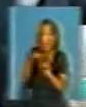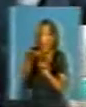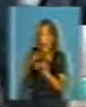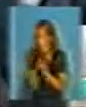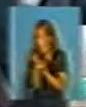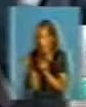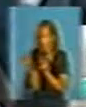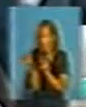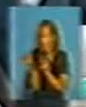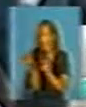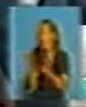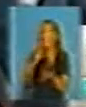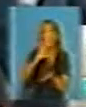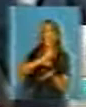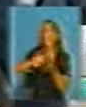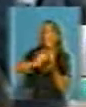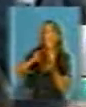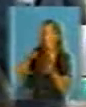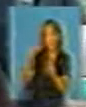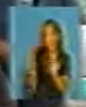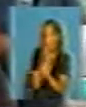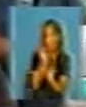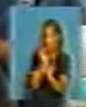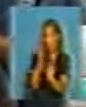Cangrejillo, no, no Cieneguilla.